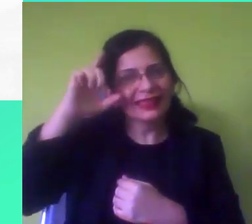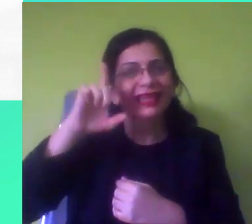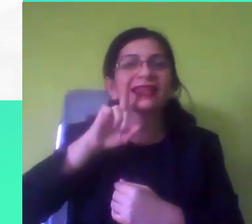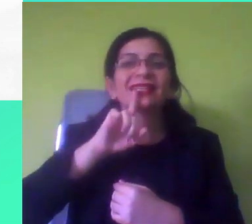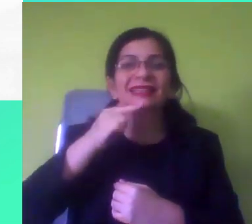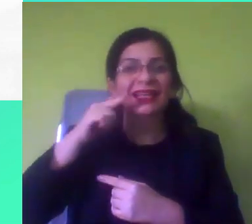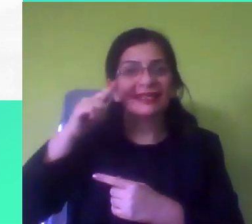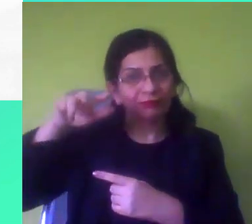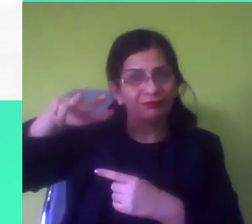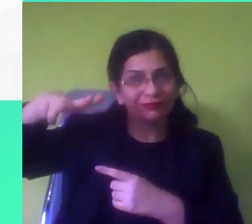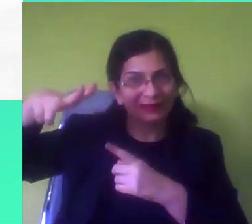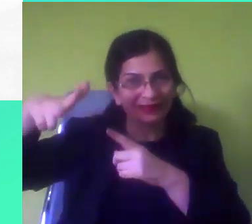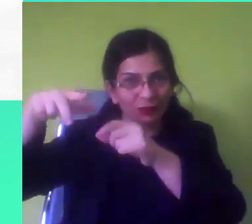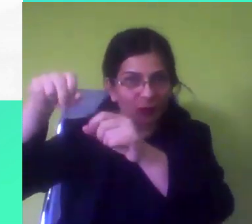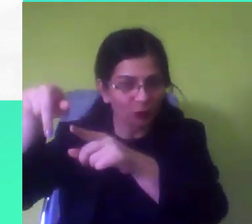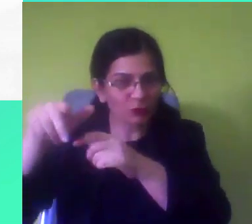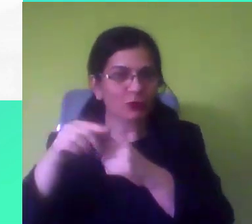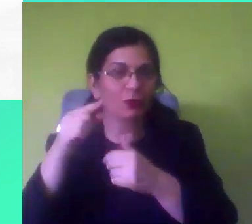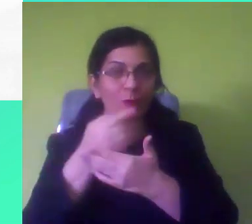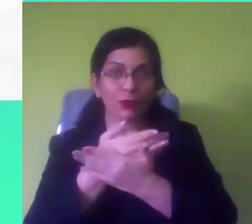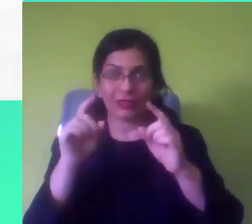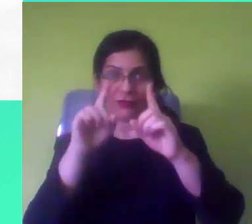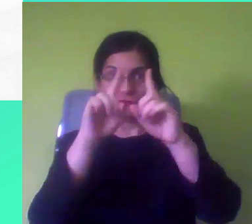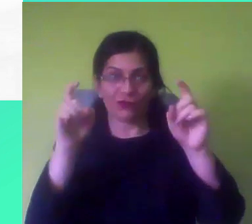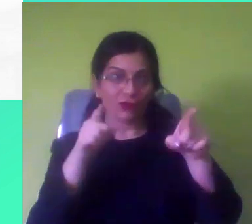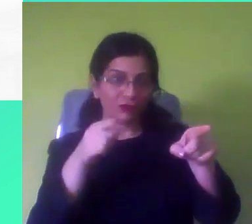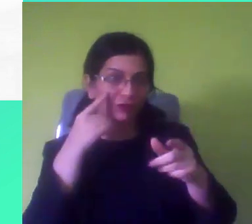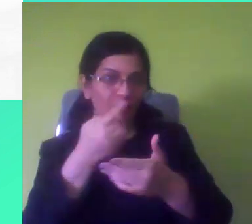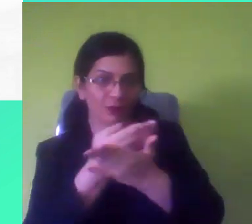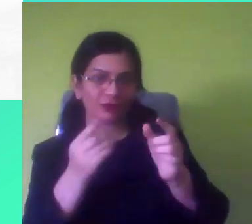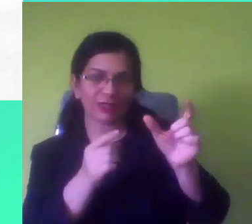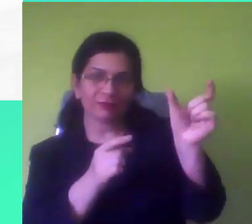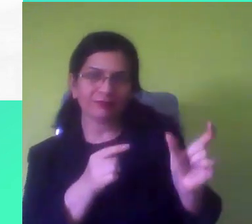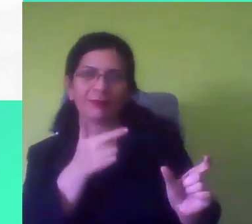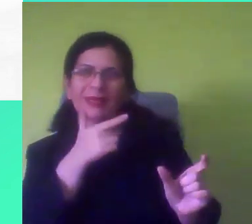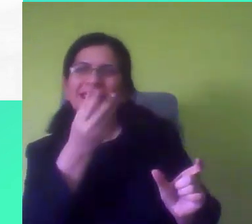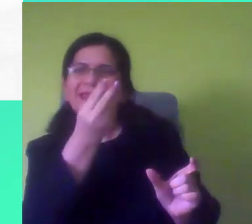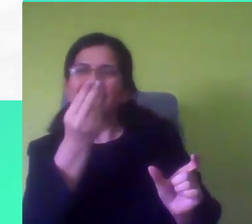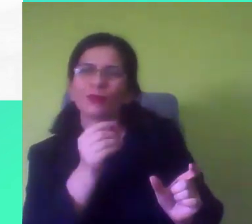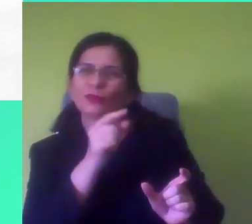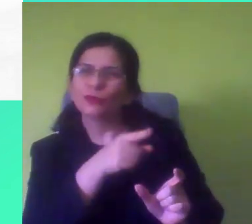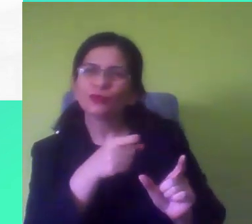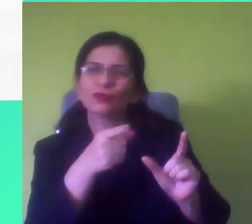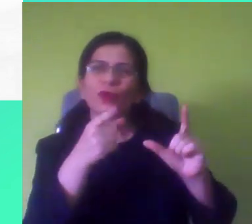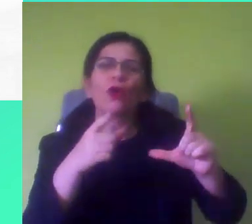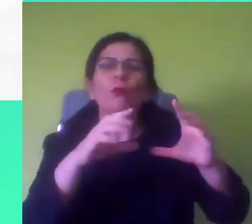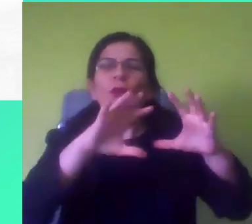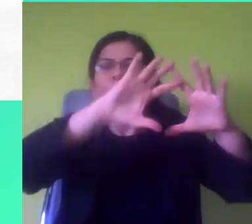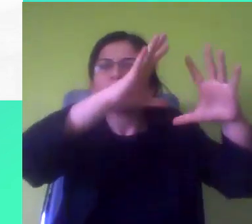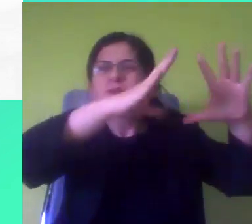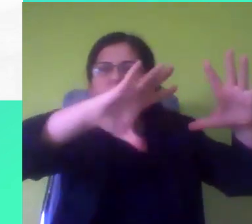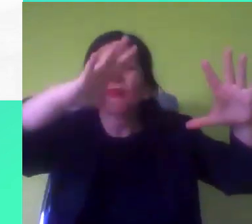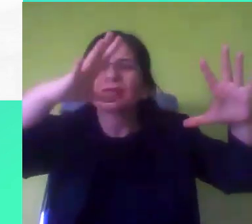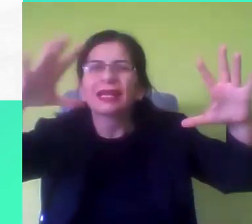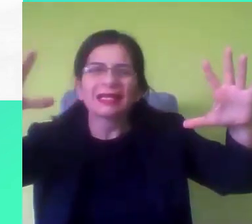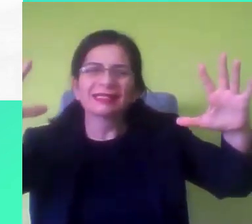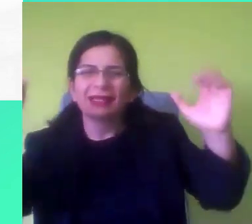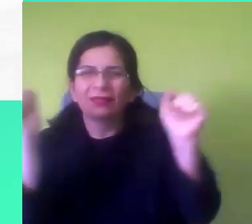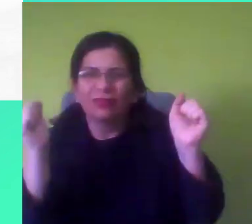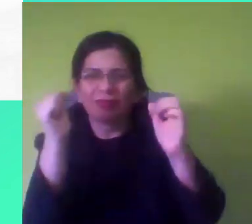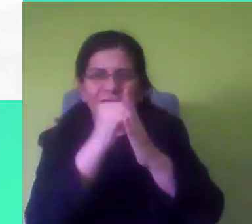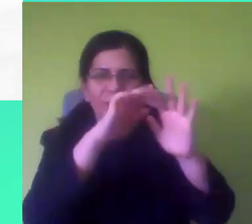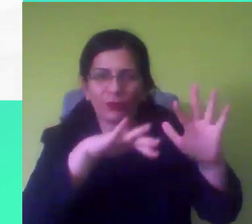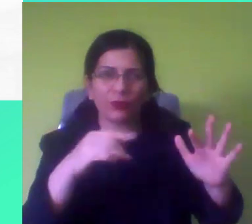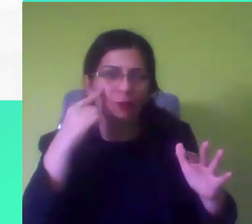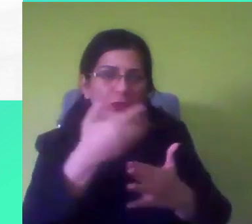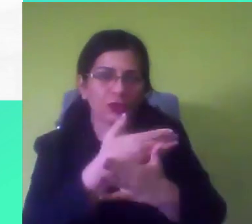la figura, en la parte izquierda, la representación de un glaciar, un esquema de lo que sería un glaciar, donde están las diferentes facies que lo componen.